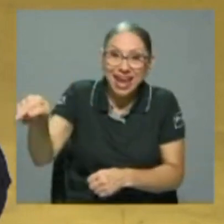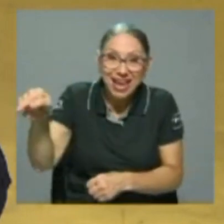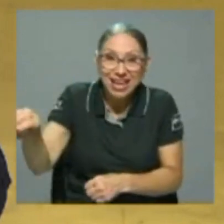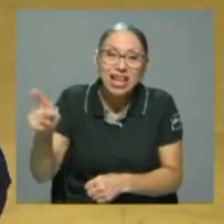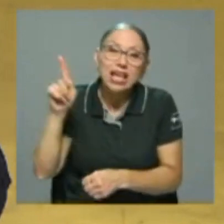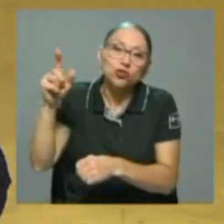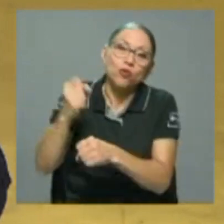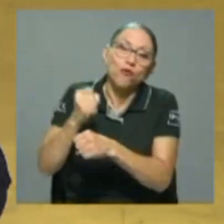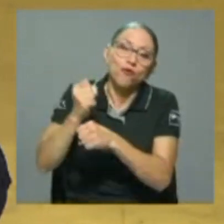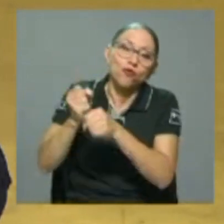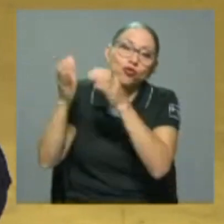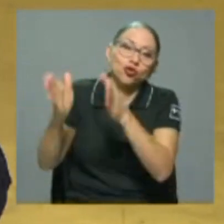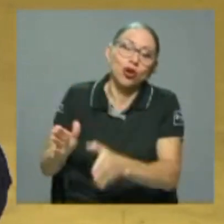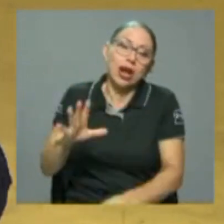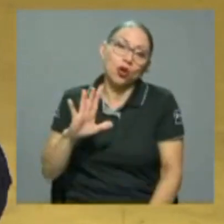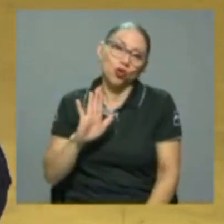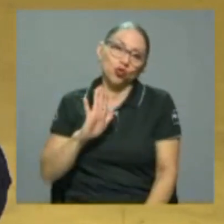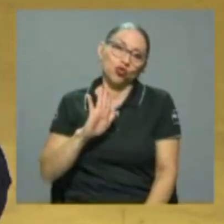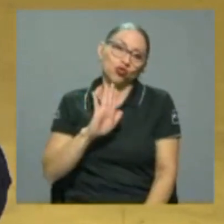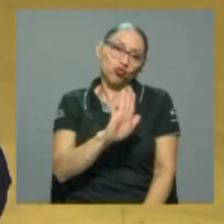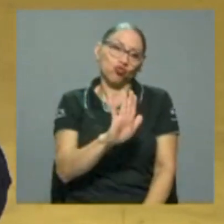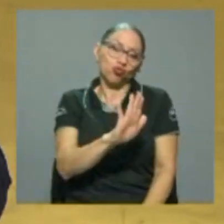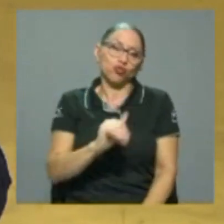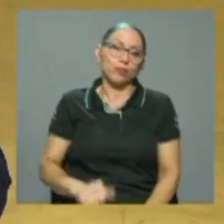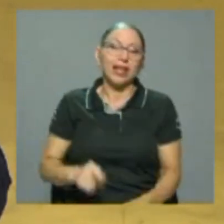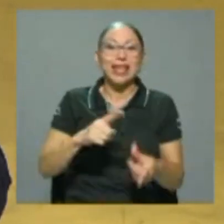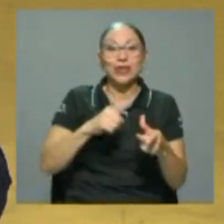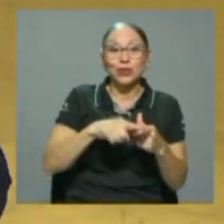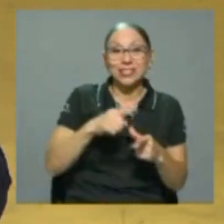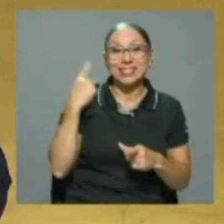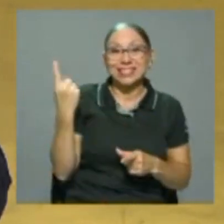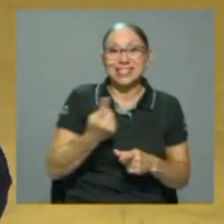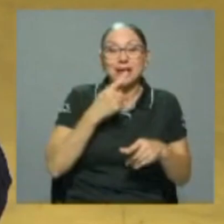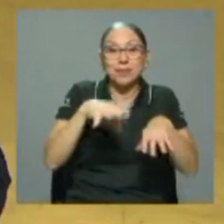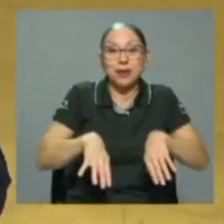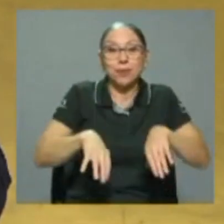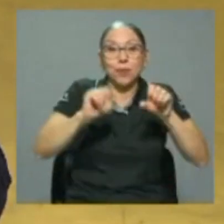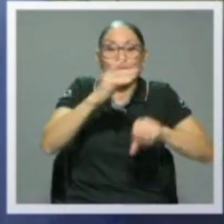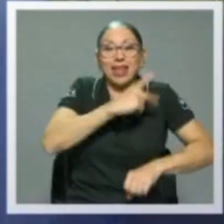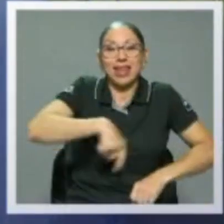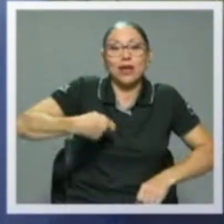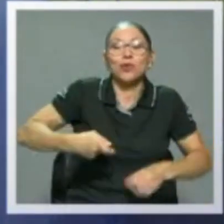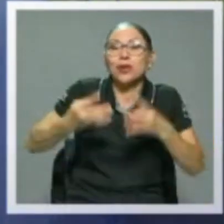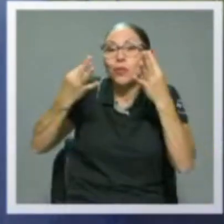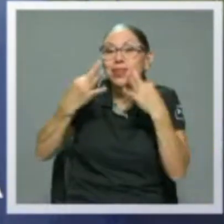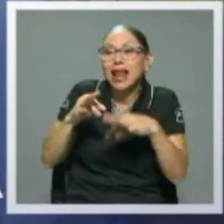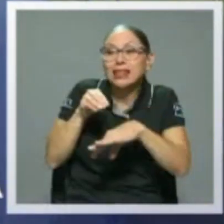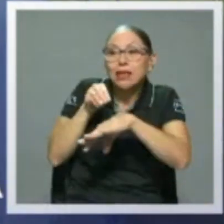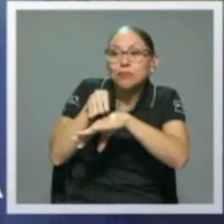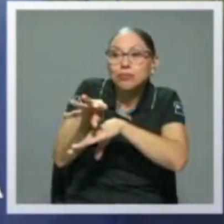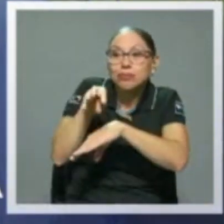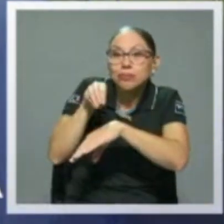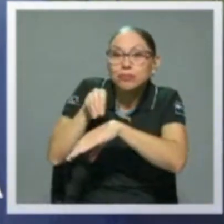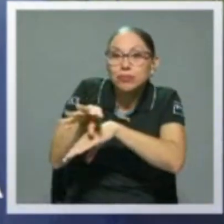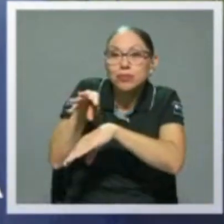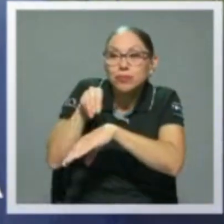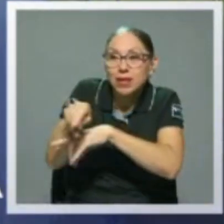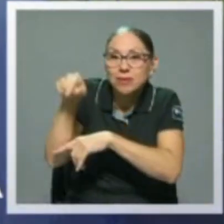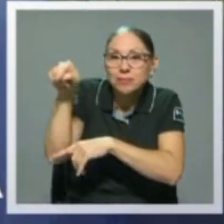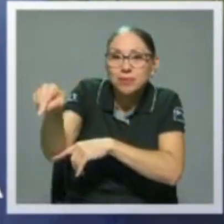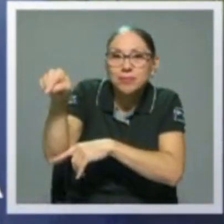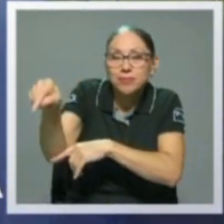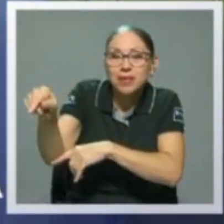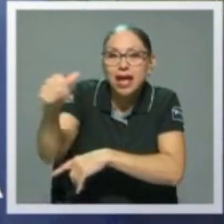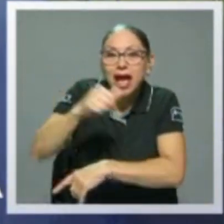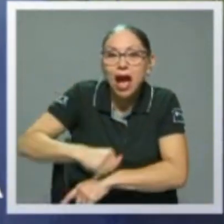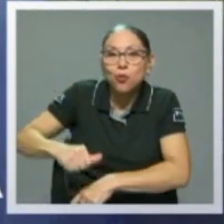de influir sobre el regulador o sobre cualquiera de los funcionarios de la autoridad reguladora, y resulta que el